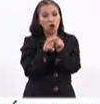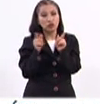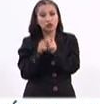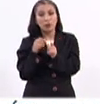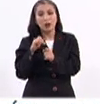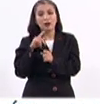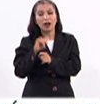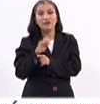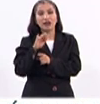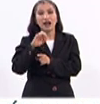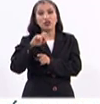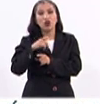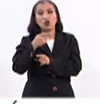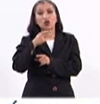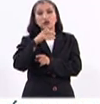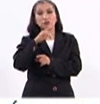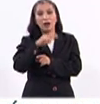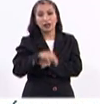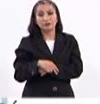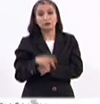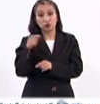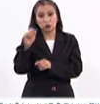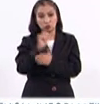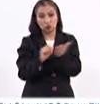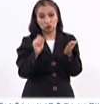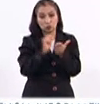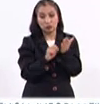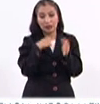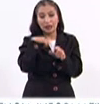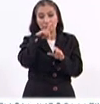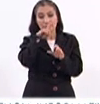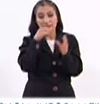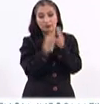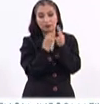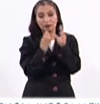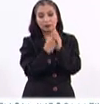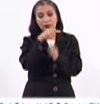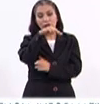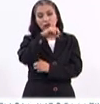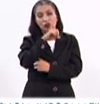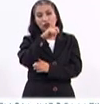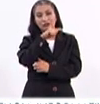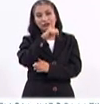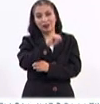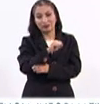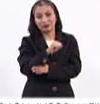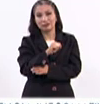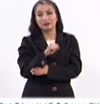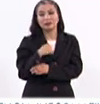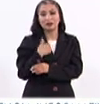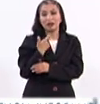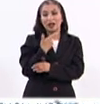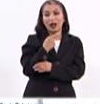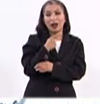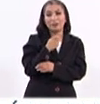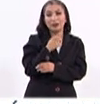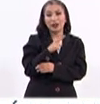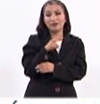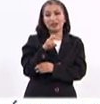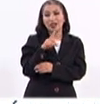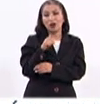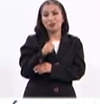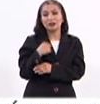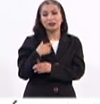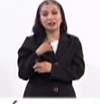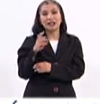doctor Manuel Fernando Guzmán Muñoz. Y bueno, pues tú escribiste El secreto de las notas. Autores Gabriel Villa Gómez y Ricardo